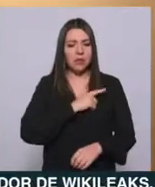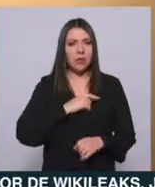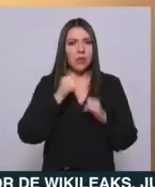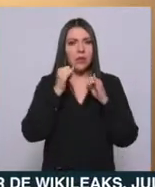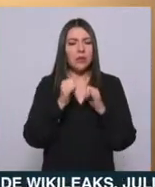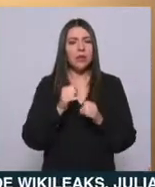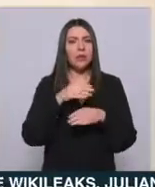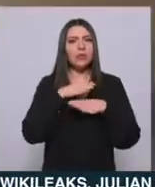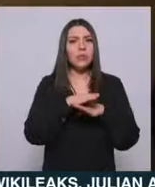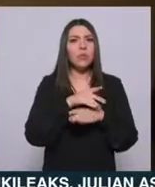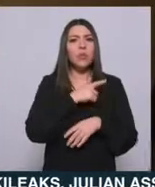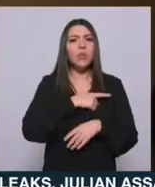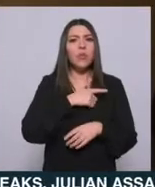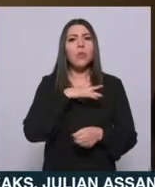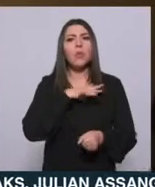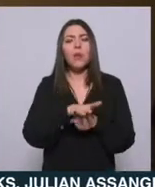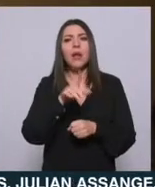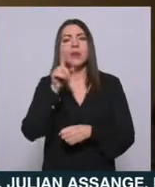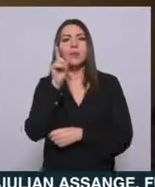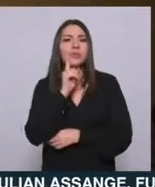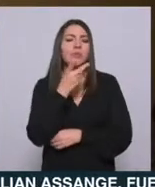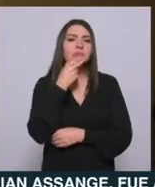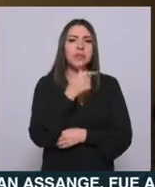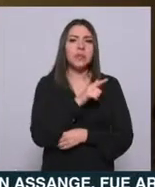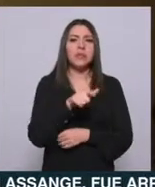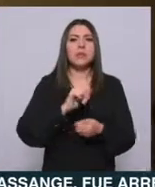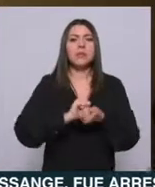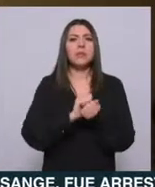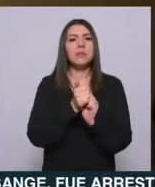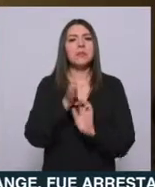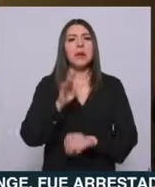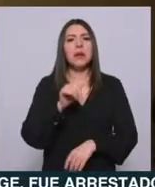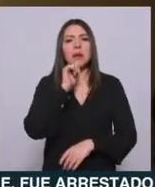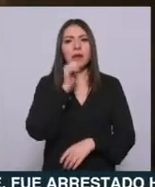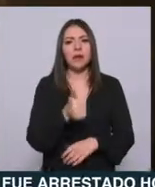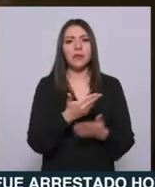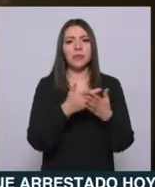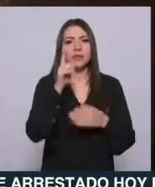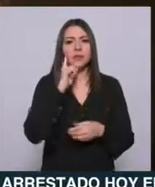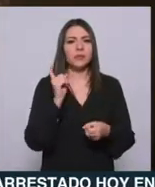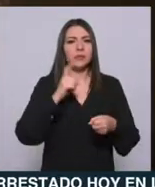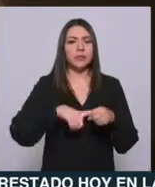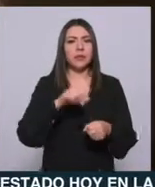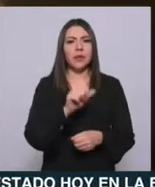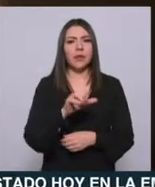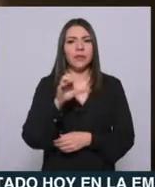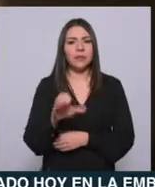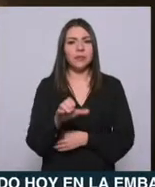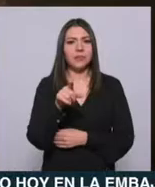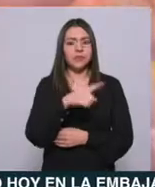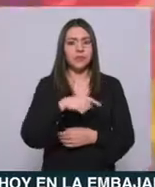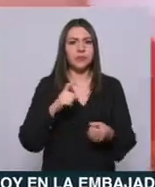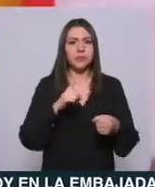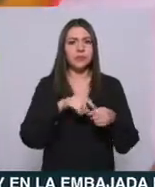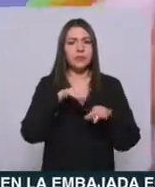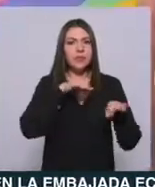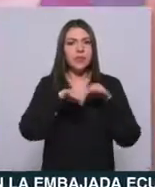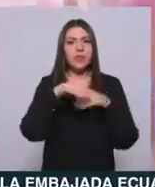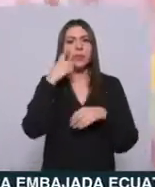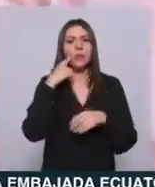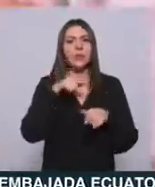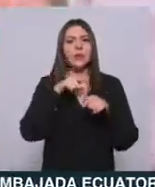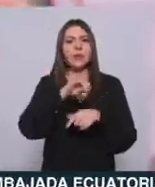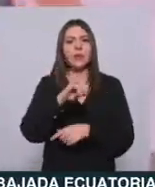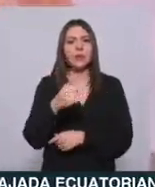nada. Paola Santillán es activista de la asociación civil YAG, la cual trabaja desde hace más de 2 años para visibilizar